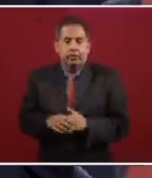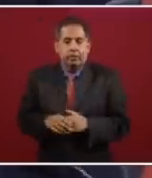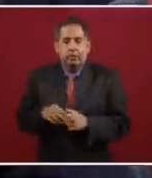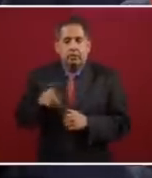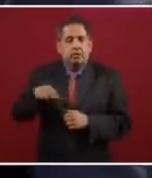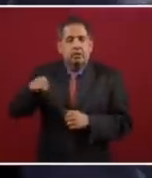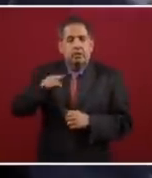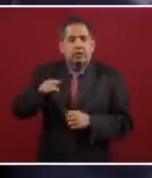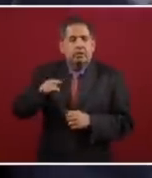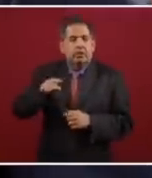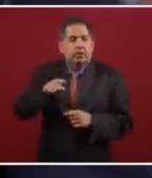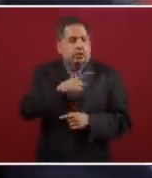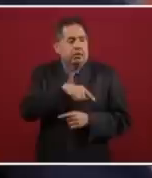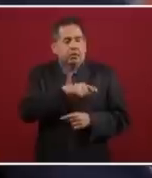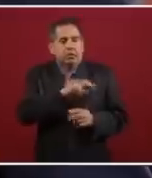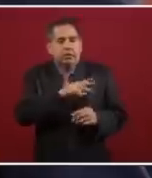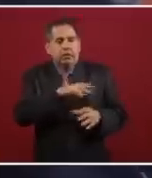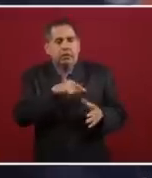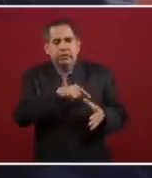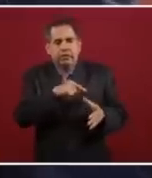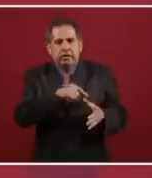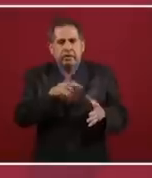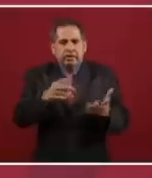Ellos no tienen